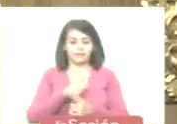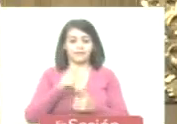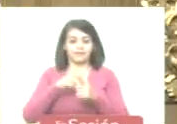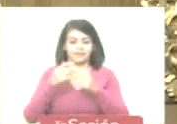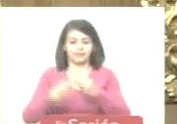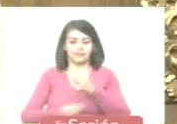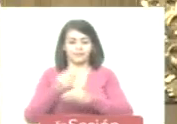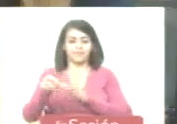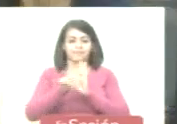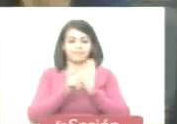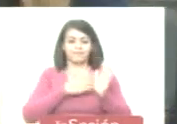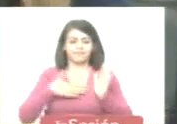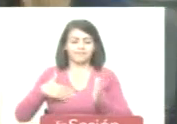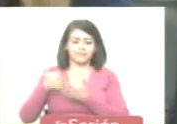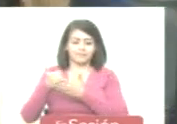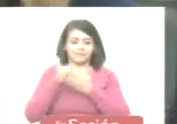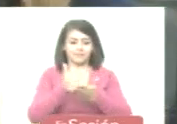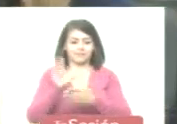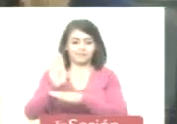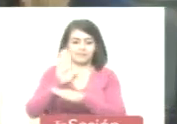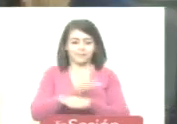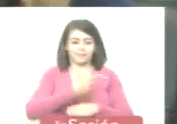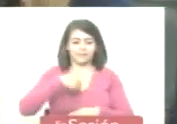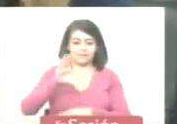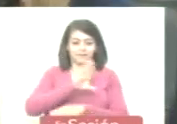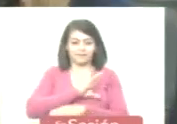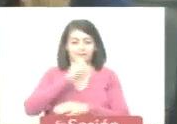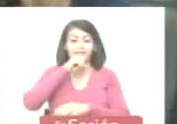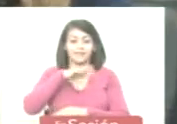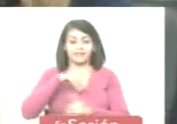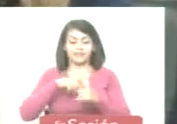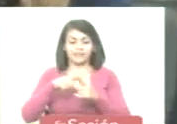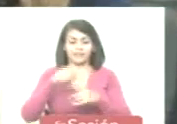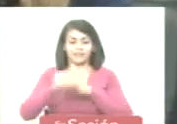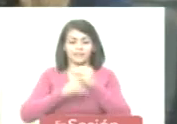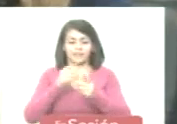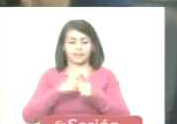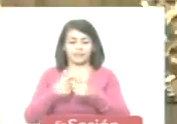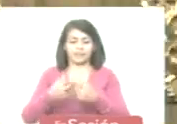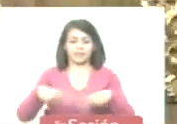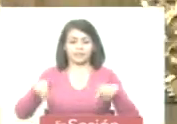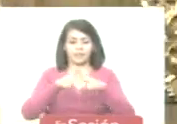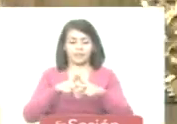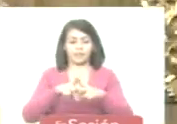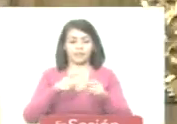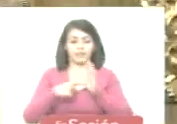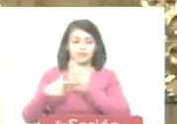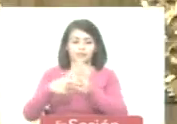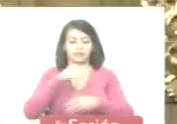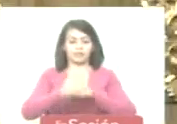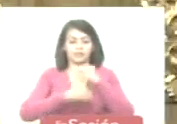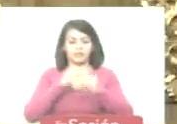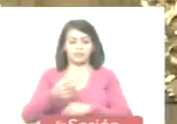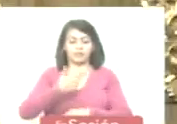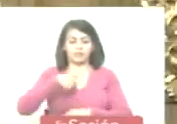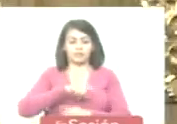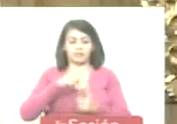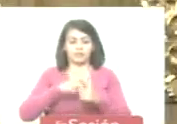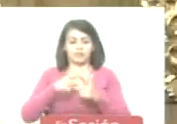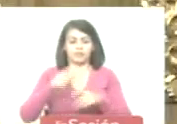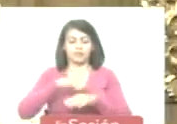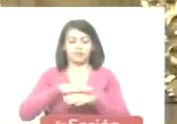ley queremos contribuir con la preservación de nuestro patrimonio histórico, la de nuestros valores y símbolos culturales, de lo nuestro, lo